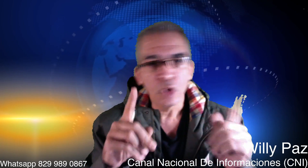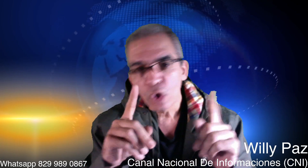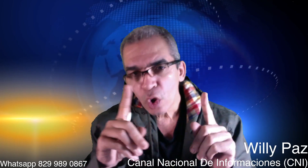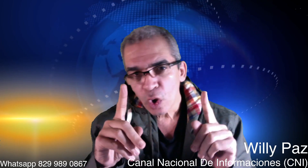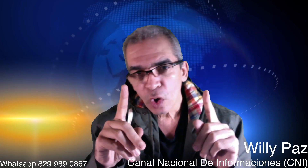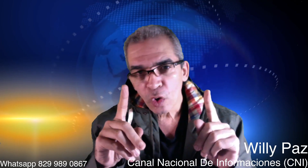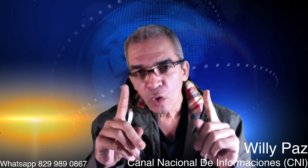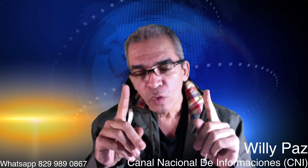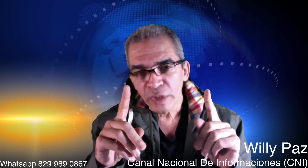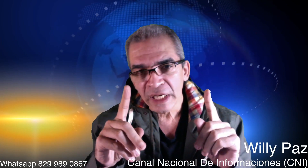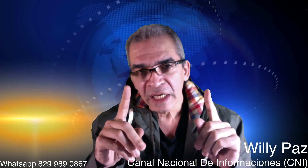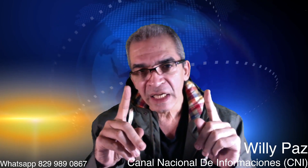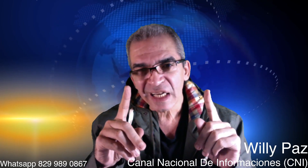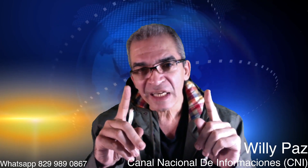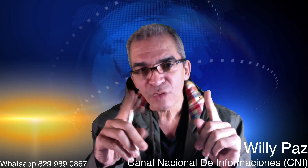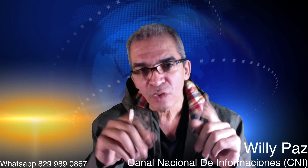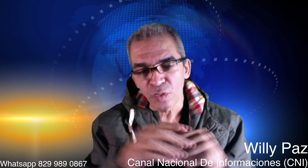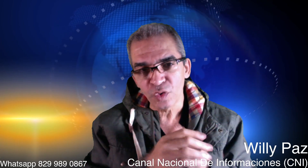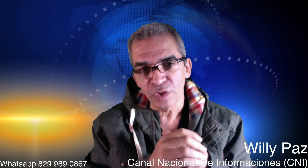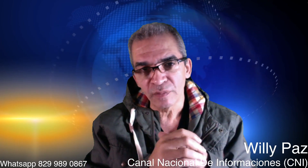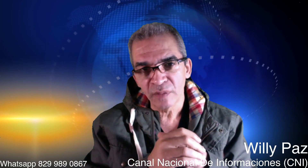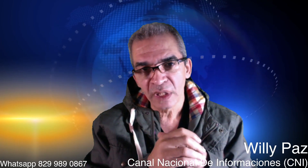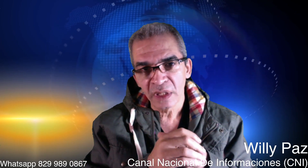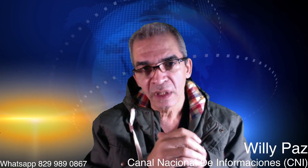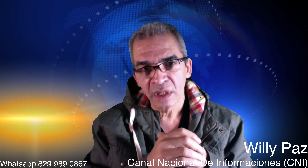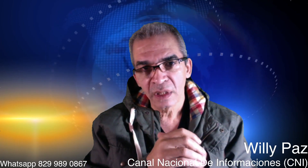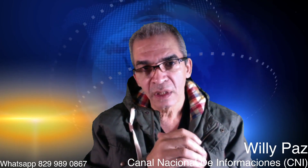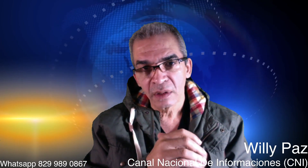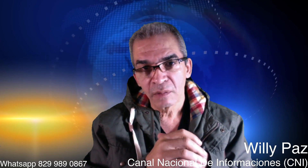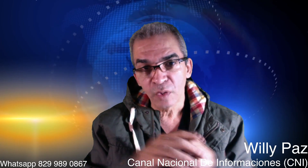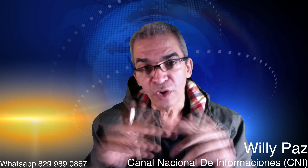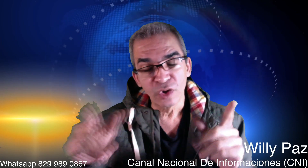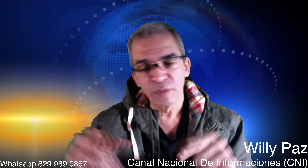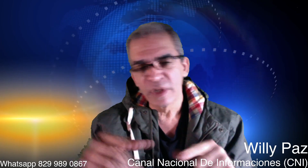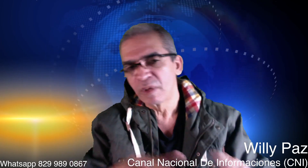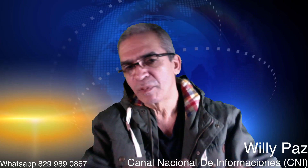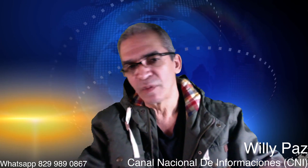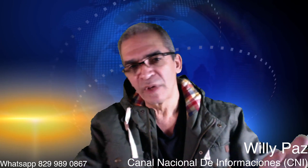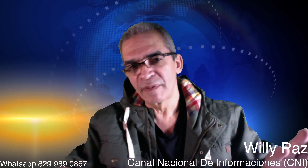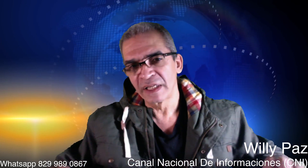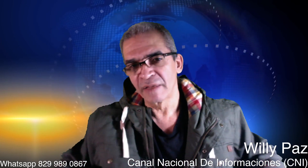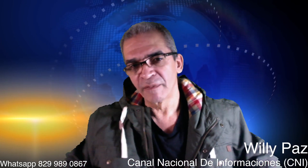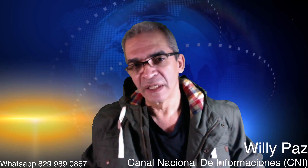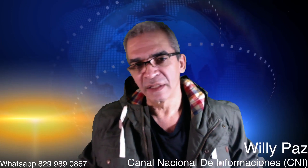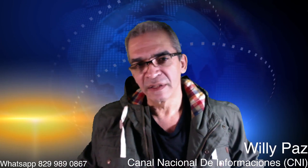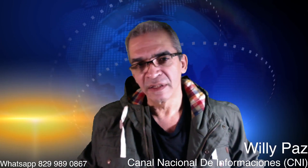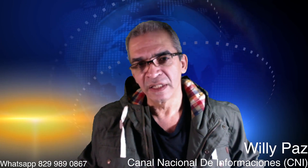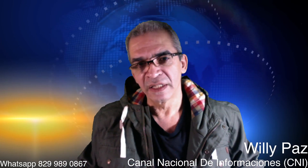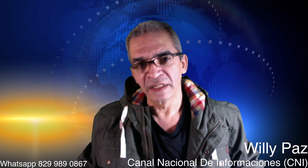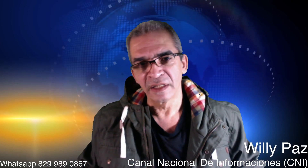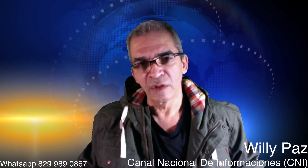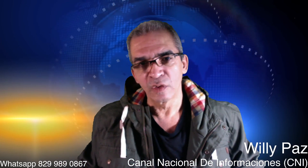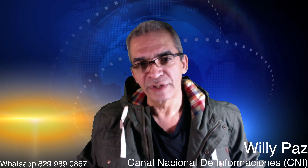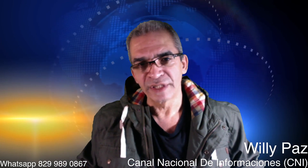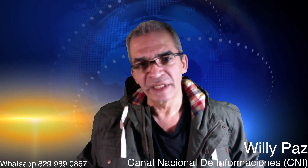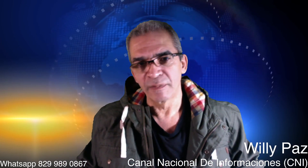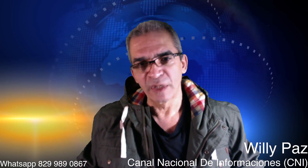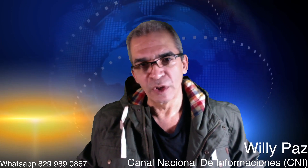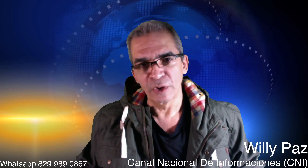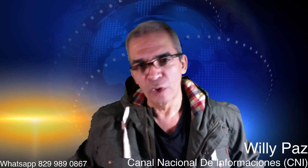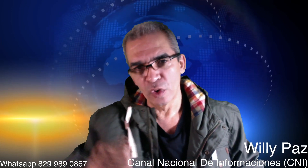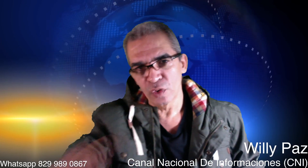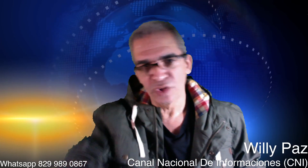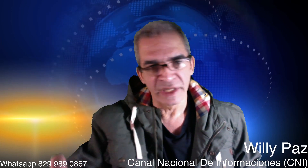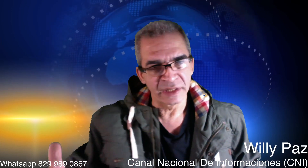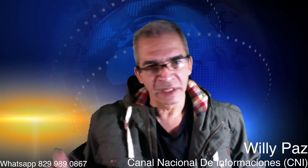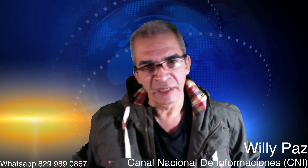piso con una resolución, pues yo no veo el problema nada más de lo que se quieran vacunar